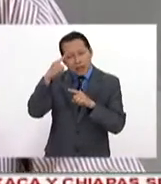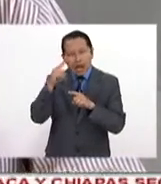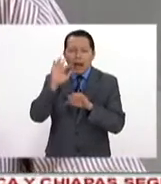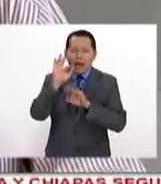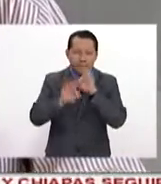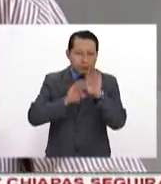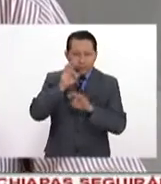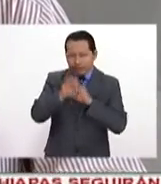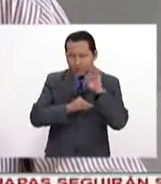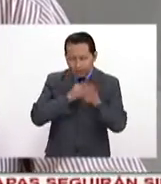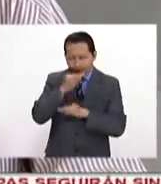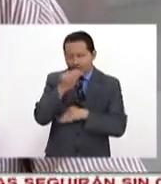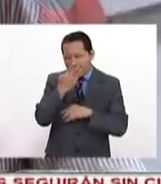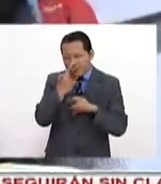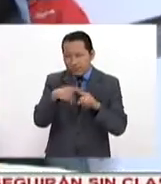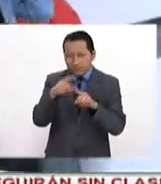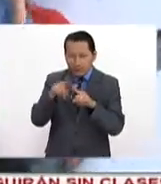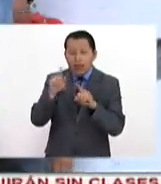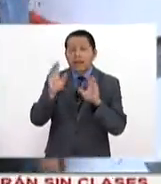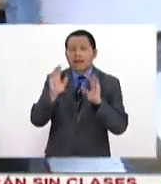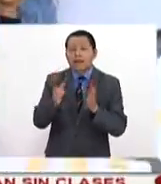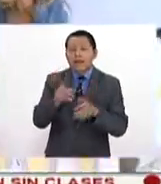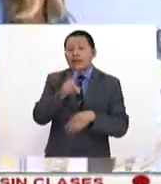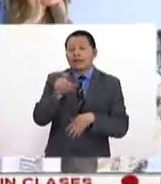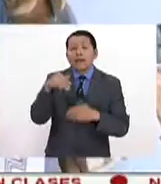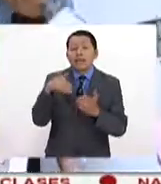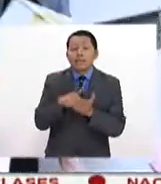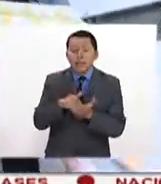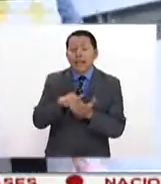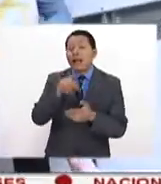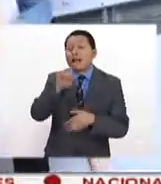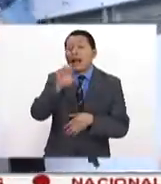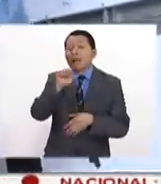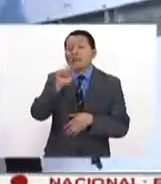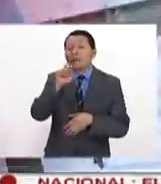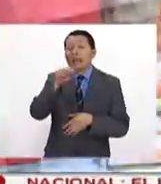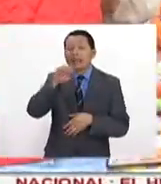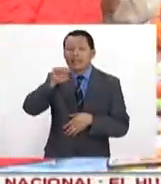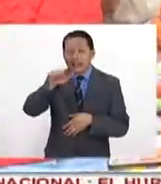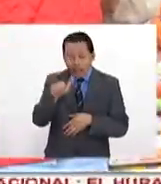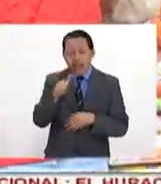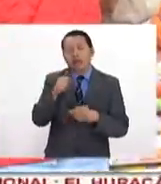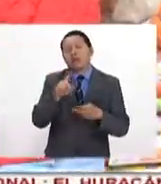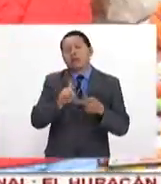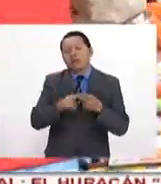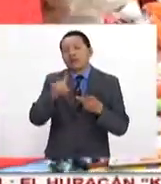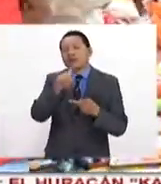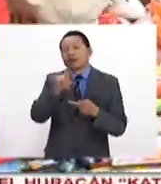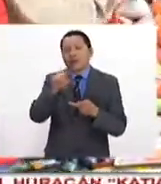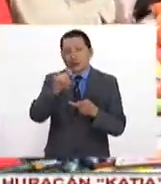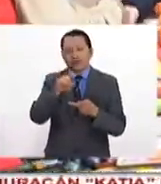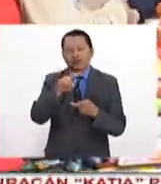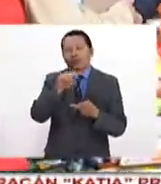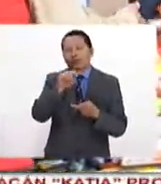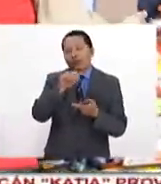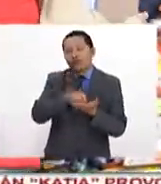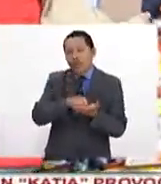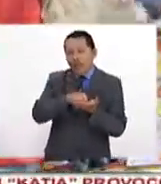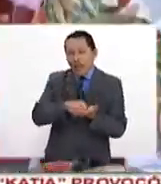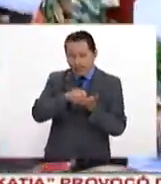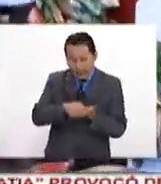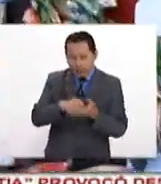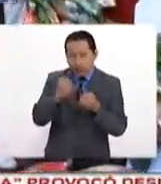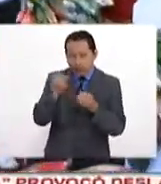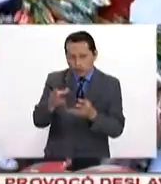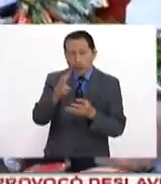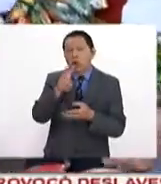población. Precisó que ya se han repartido 100.000 despensas diarias, 100 toneladas de víveres han llegado,